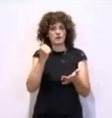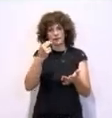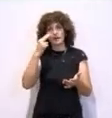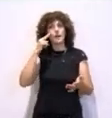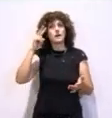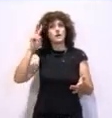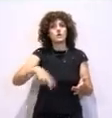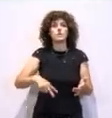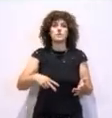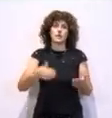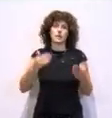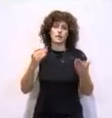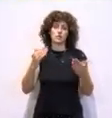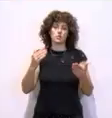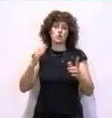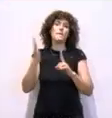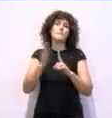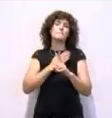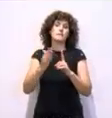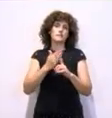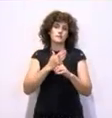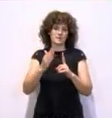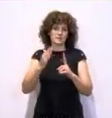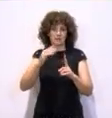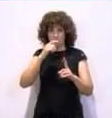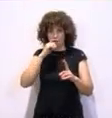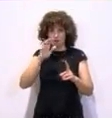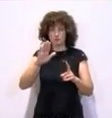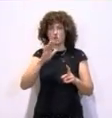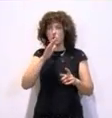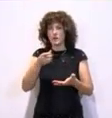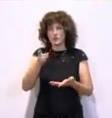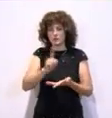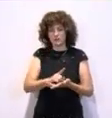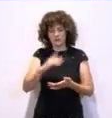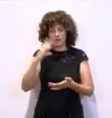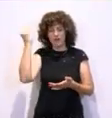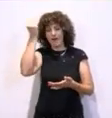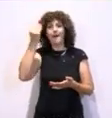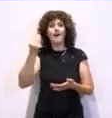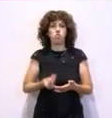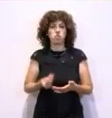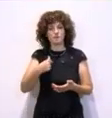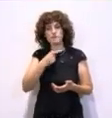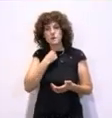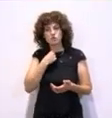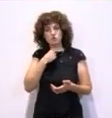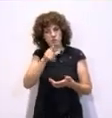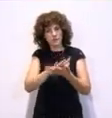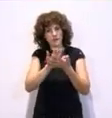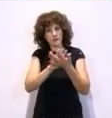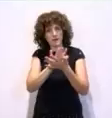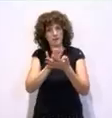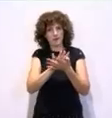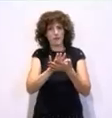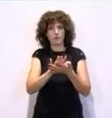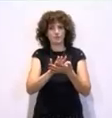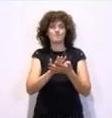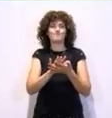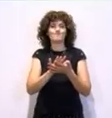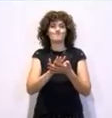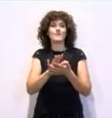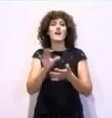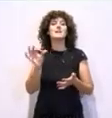las víctimas del franquismo aquí en La Rioja. Y me vuelvo a Gaza, y me gusta que haya usted hablado del Sáhara, que